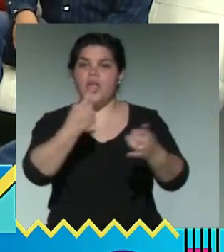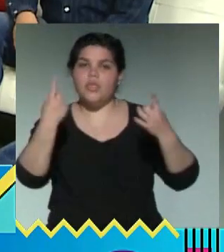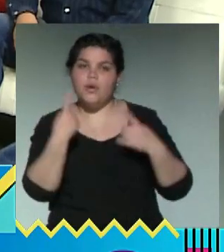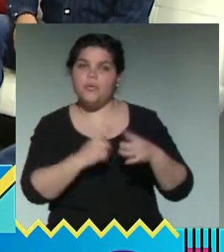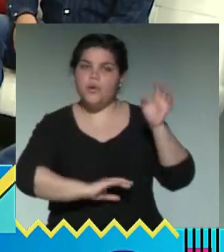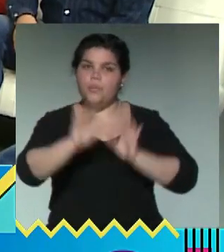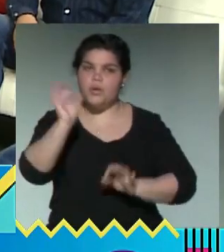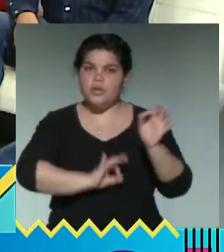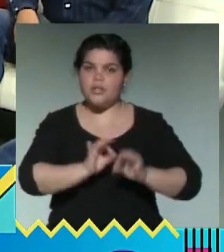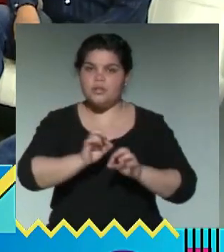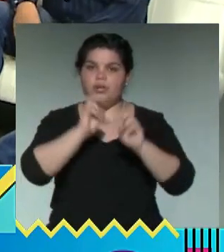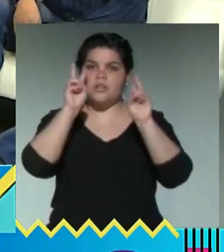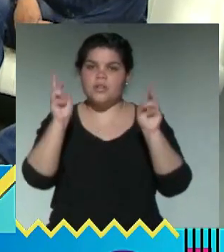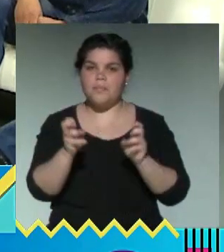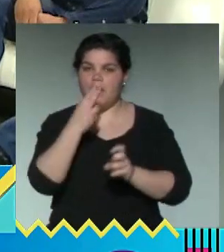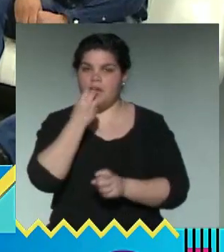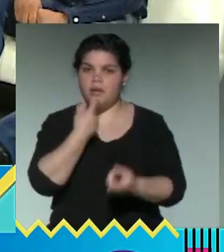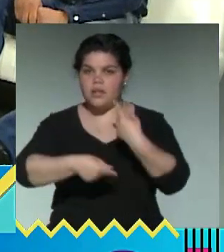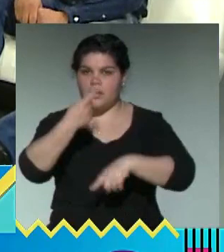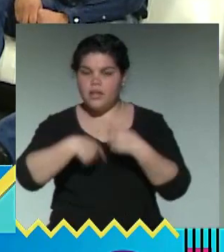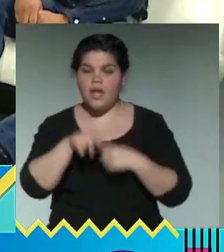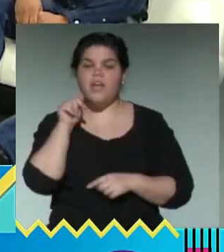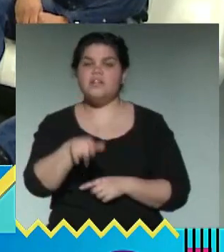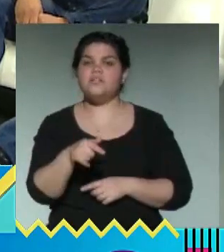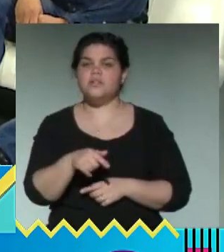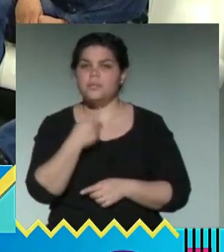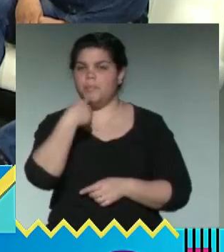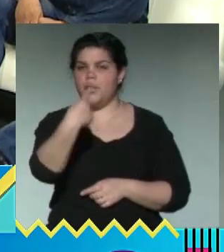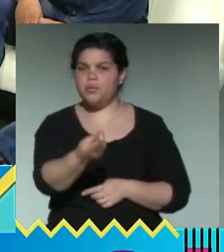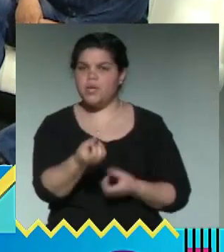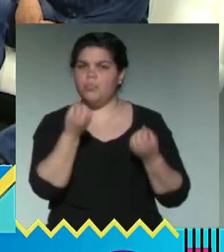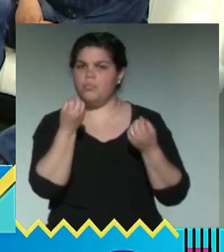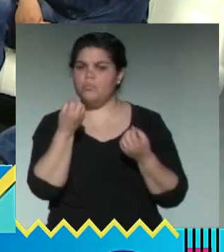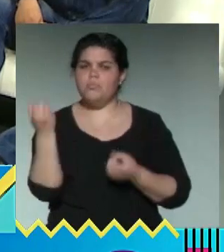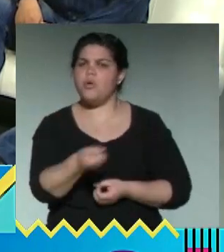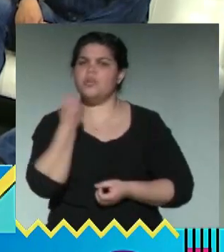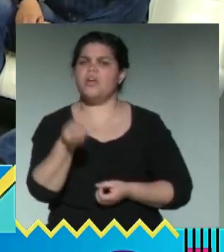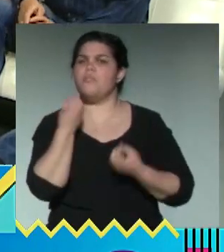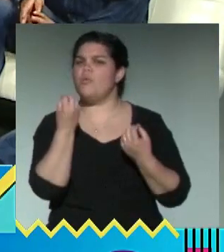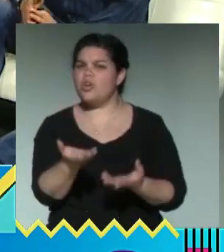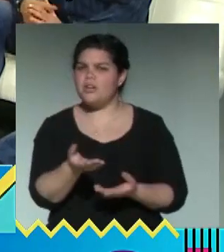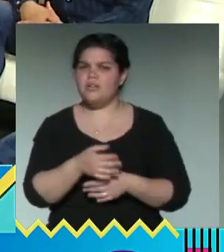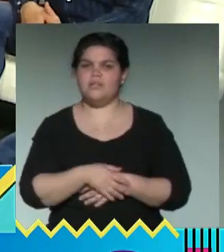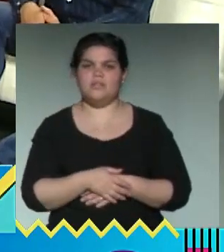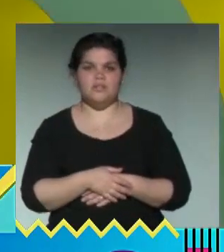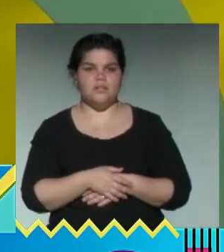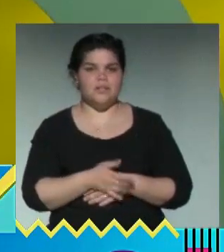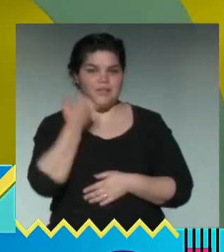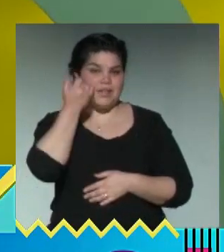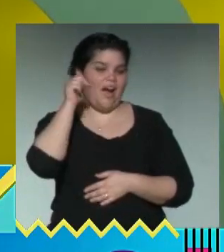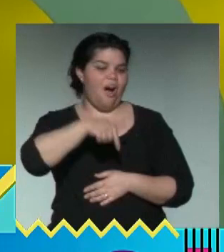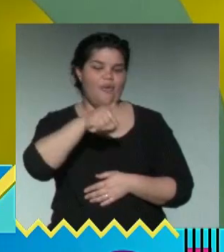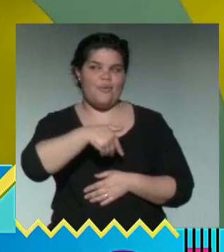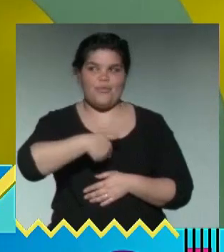de lo que tiene que ver con energías renovables, preguntarles por qué es importante hablar de esto. Como para arrancar. Ya, hay un tema que se vive hoy en día.